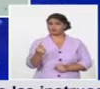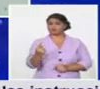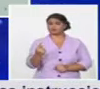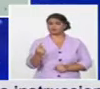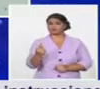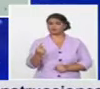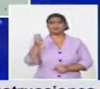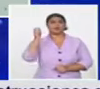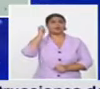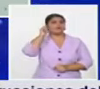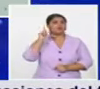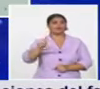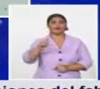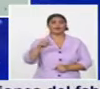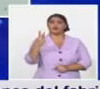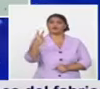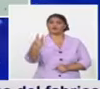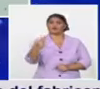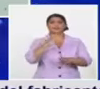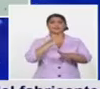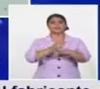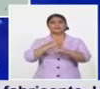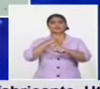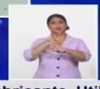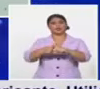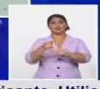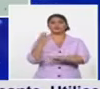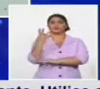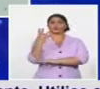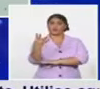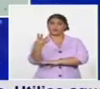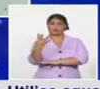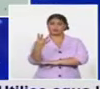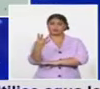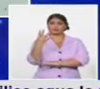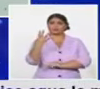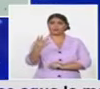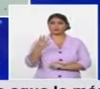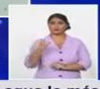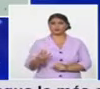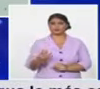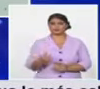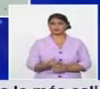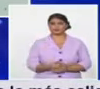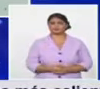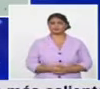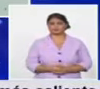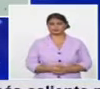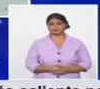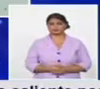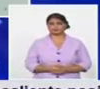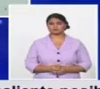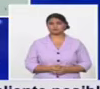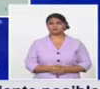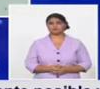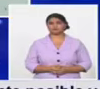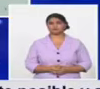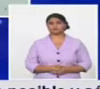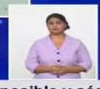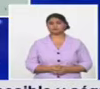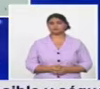dos, y de Santa Cruz del Sur, cuatro en el día de ayer. Estamos hablando de todos los